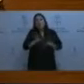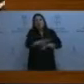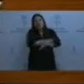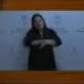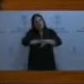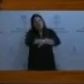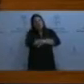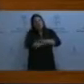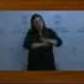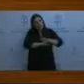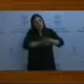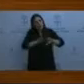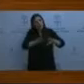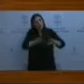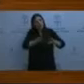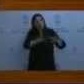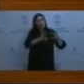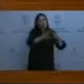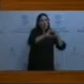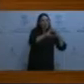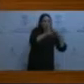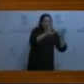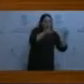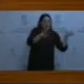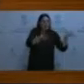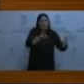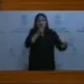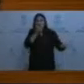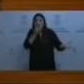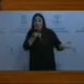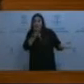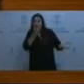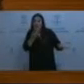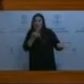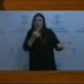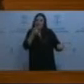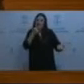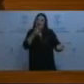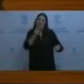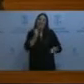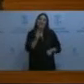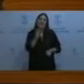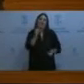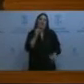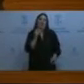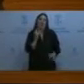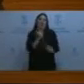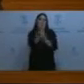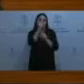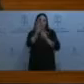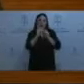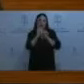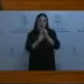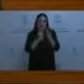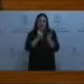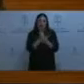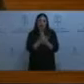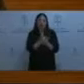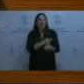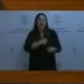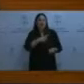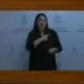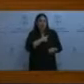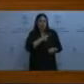Gobierno socialista de recurrir la sentencia. No perderé tiempo recordando su intervención en la comisión para exponer